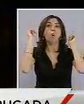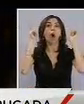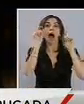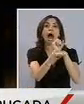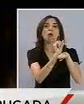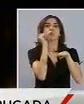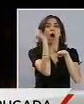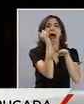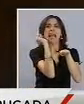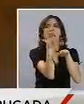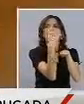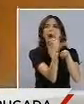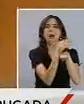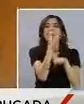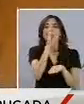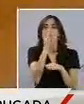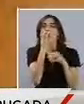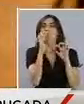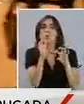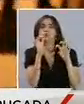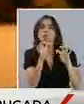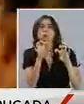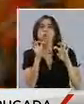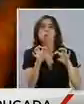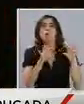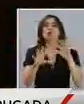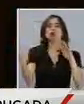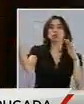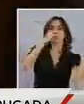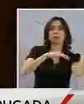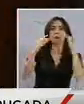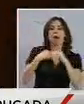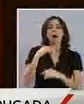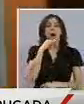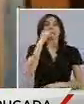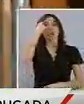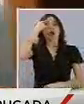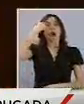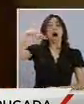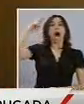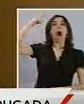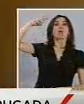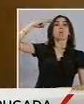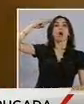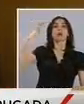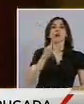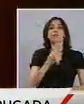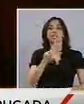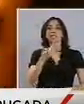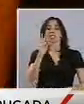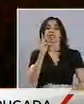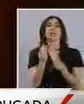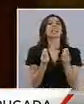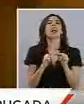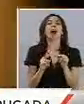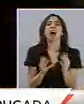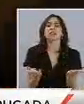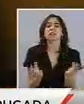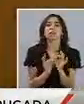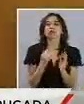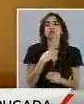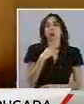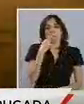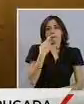los autos, cuando empiezan a ladrar los perros y se empiezan a caer las cosas, uno inmediatamente recuerda la experiencia del 27F. ¿Qué hacer ahí si soy